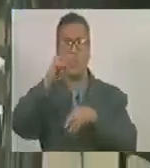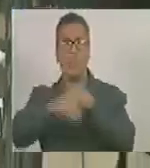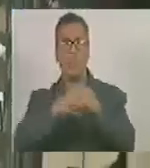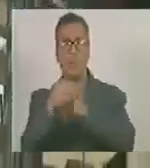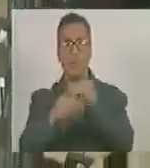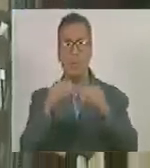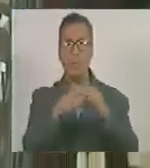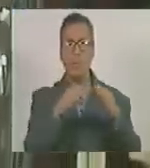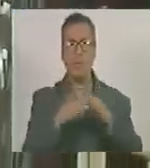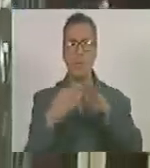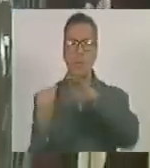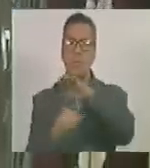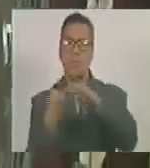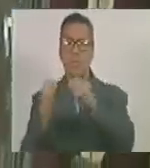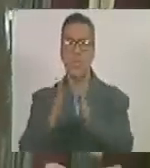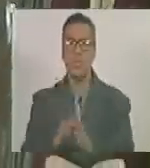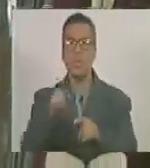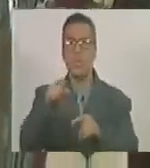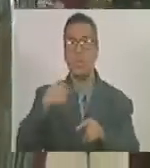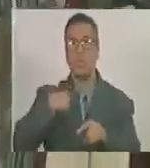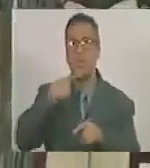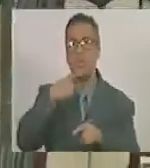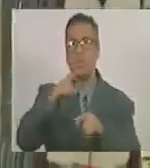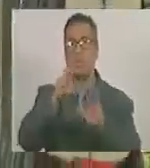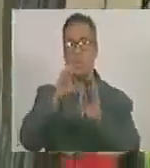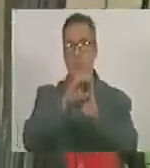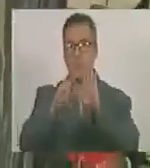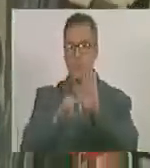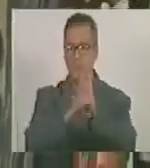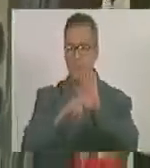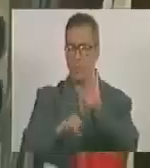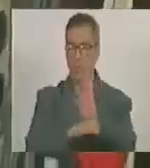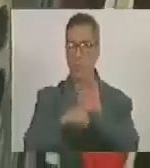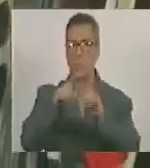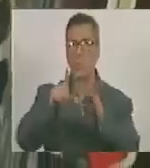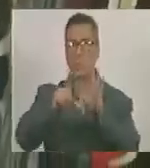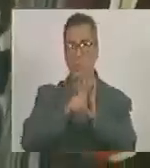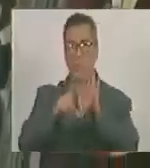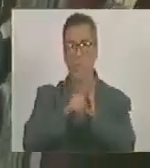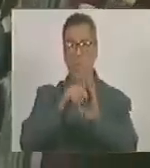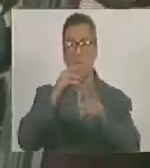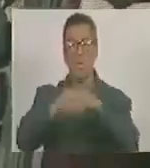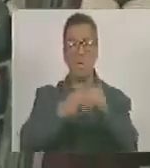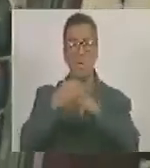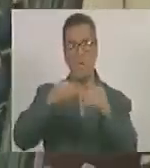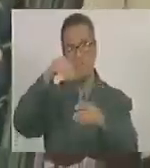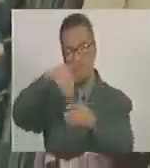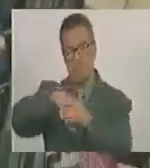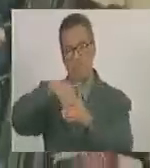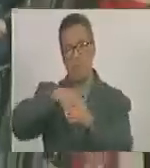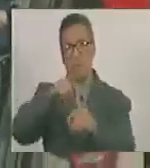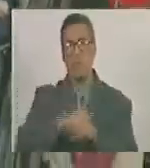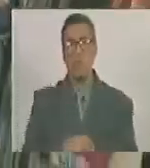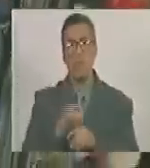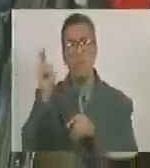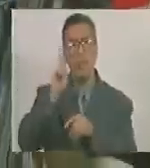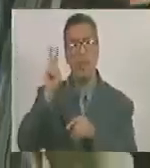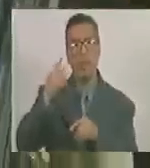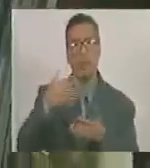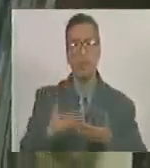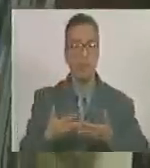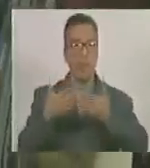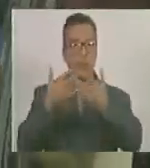marco institucional según los preceptos constitucionales y legales de la materia electoral, Venezuela se